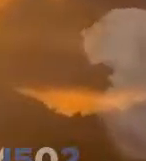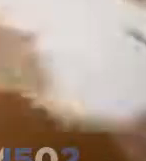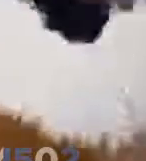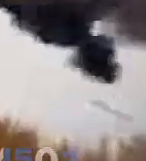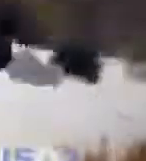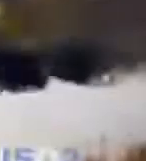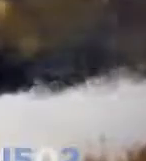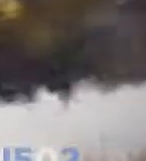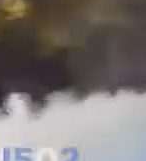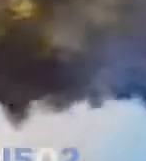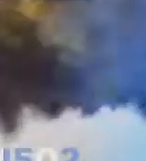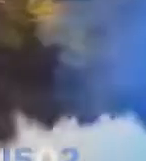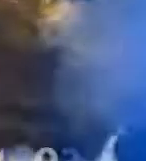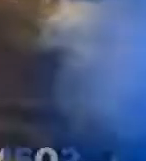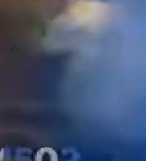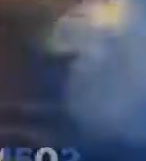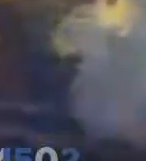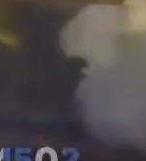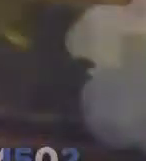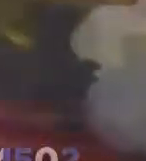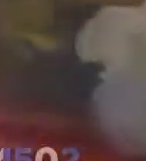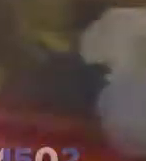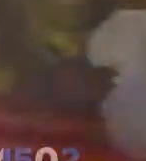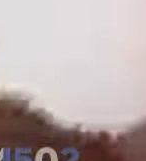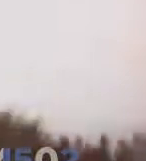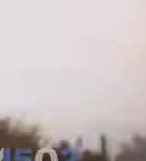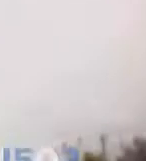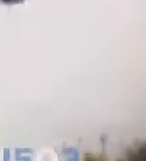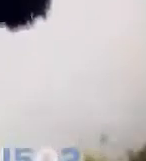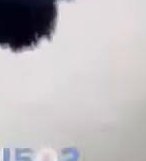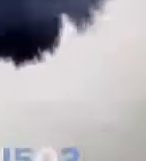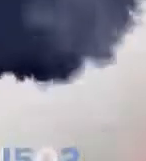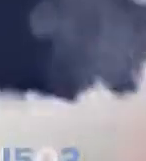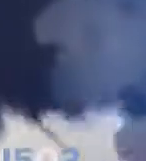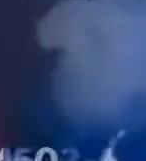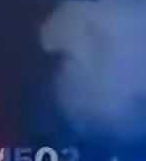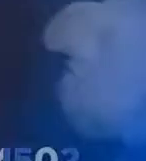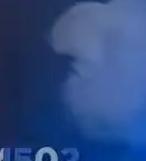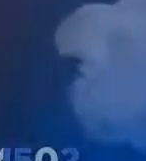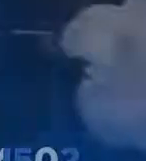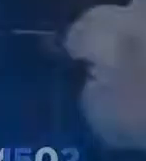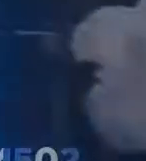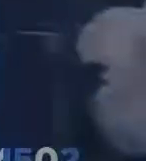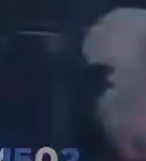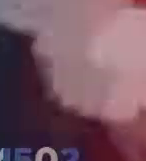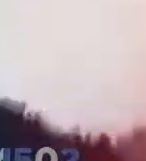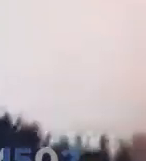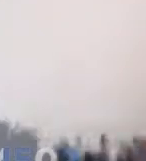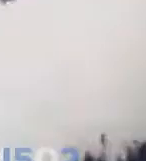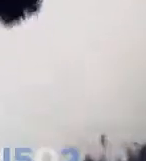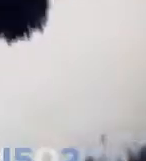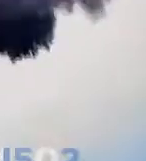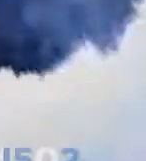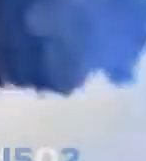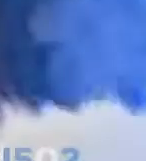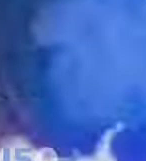En este momento, iniciamos con la cadena nacional, por lo que solicitamos a todas las estaciones de radio y canales de